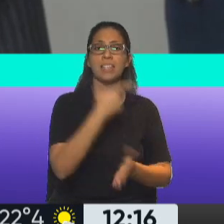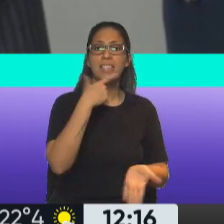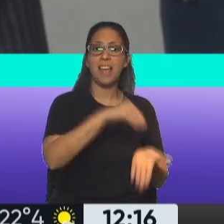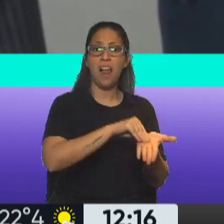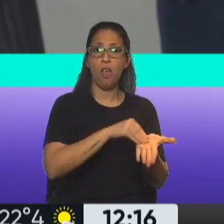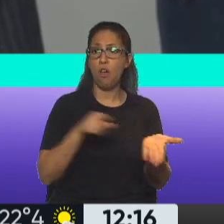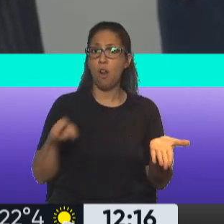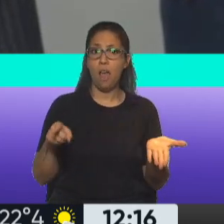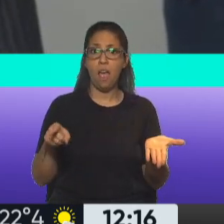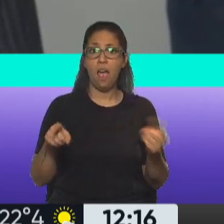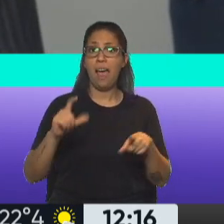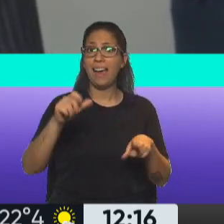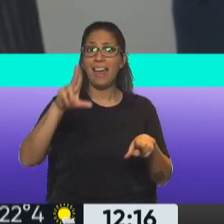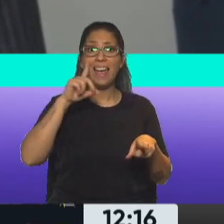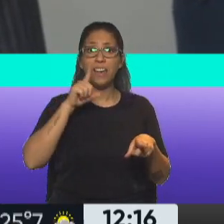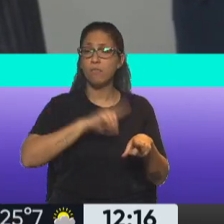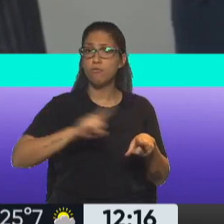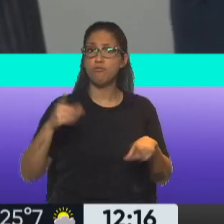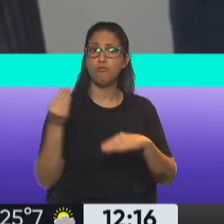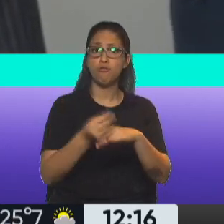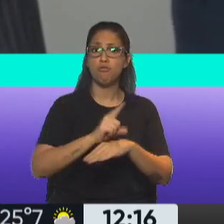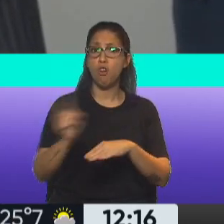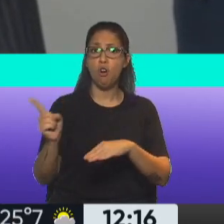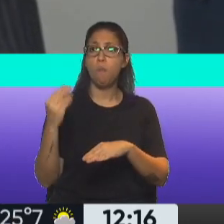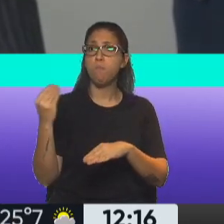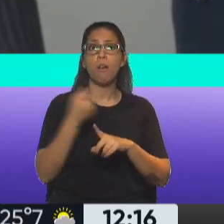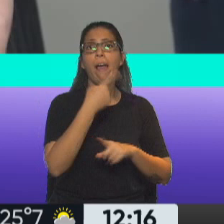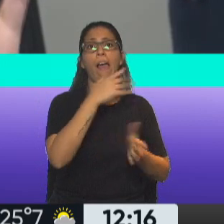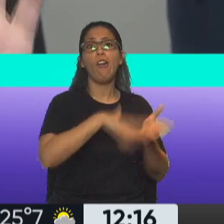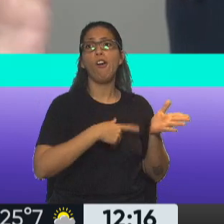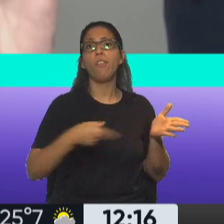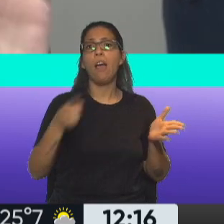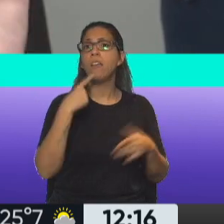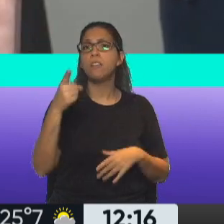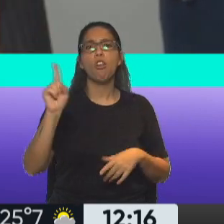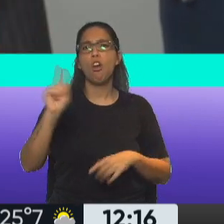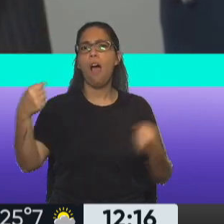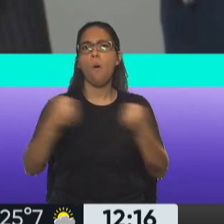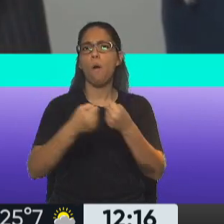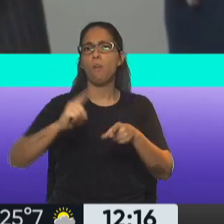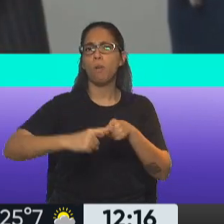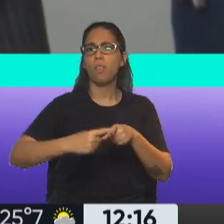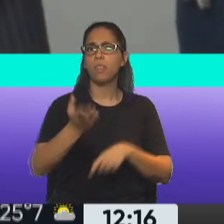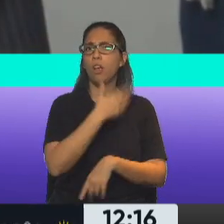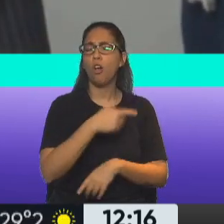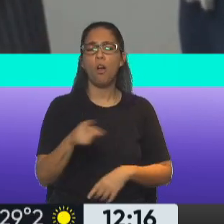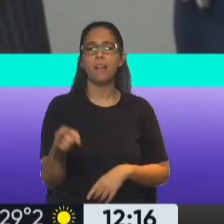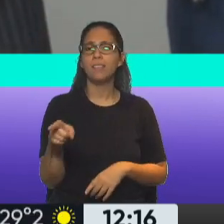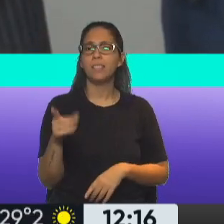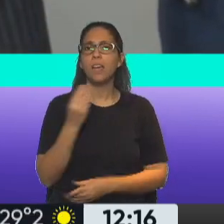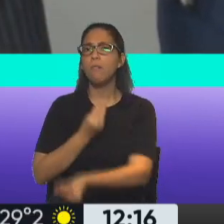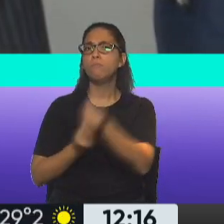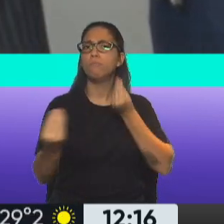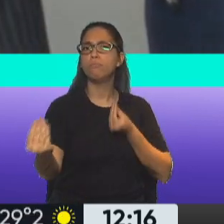no dejaron asumir a Clery porque Monzó mandó una nota diciendo no, hubo un acuerdo político, así que va a